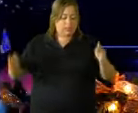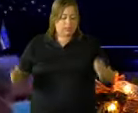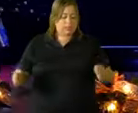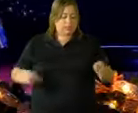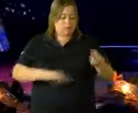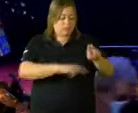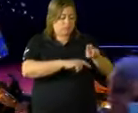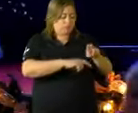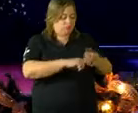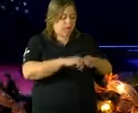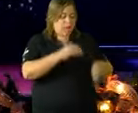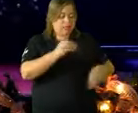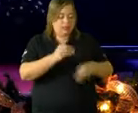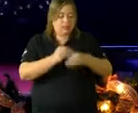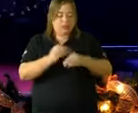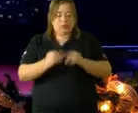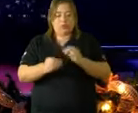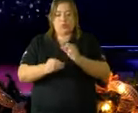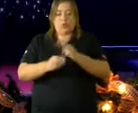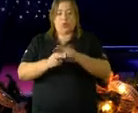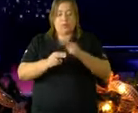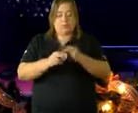Escribe en el libro un nombre